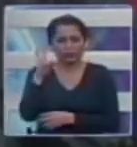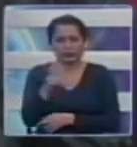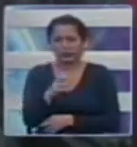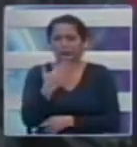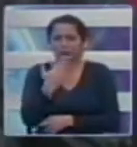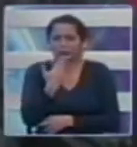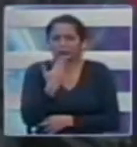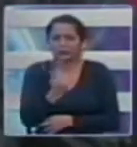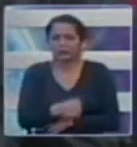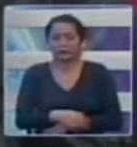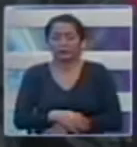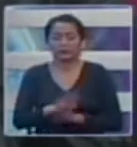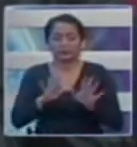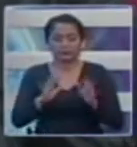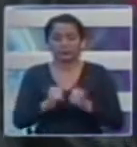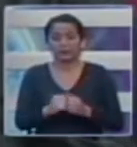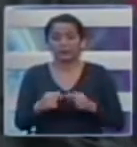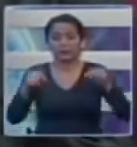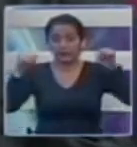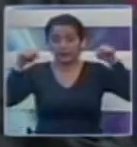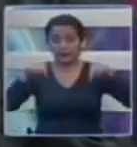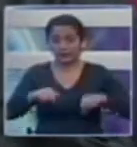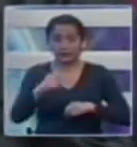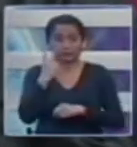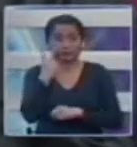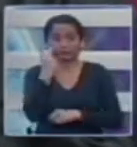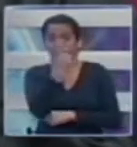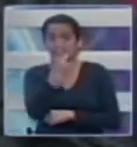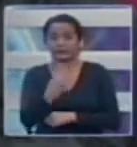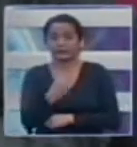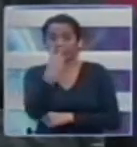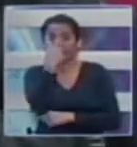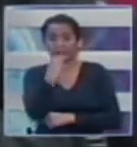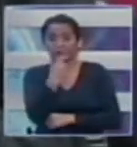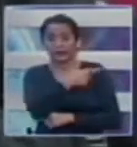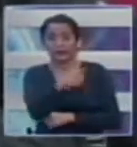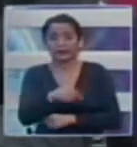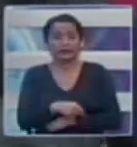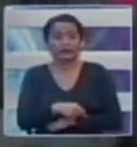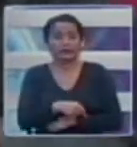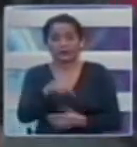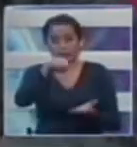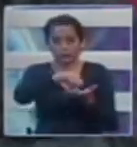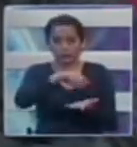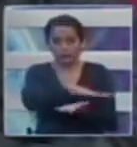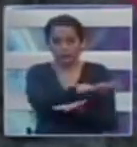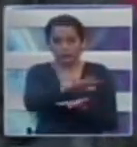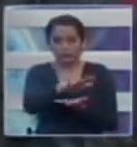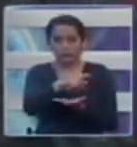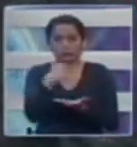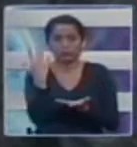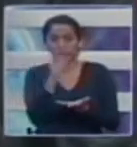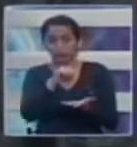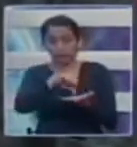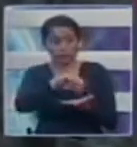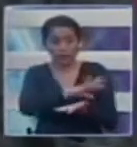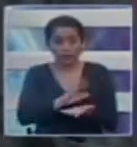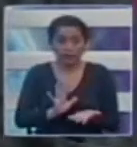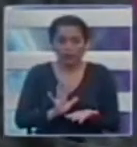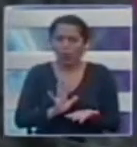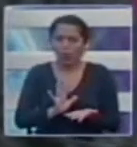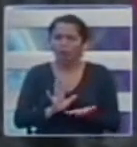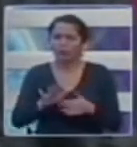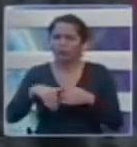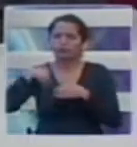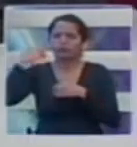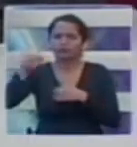100% nosotros no solamente vemos los hoteles en la parte urbana, sino en la parte rural, en el oriente, en Galápagos, en donde hay que